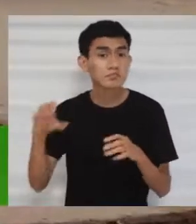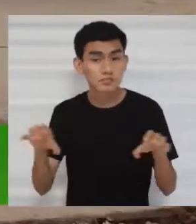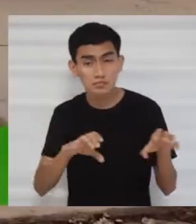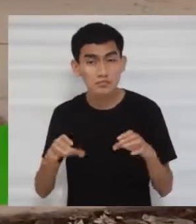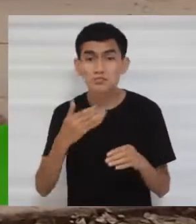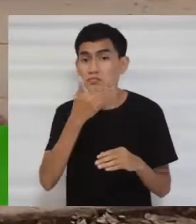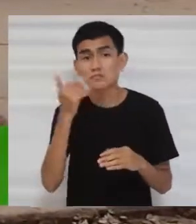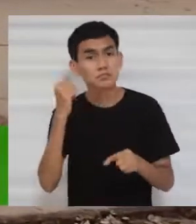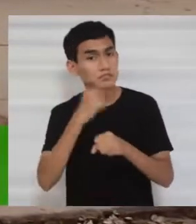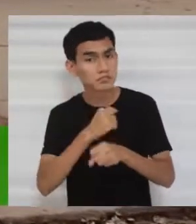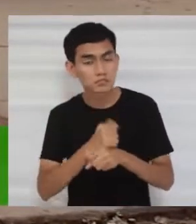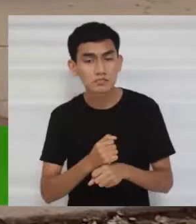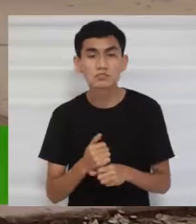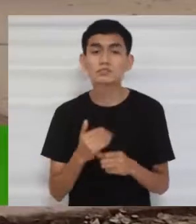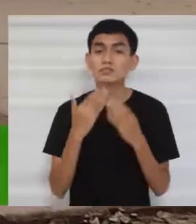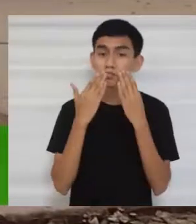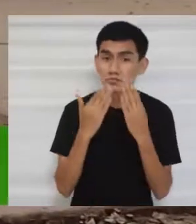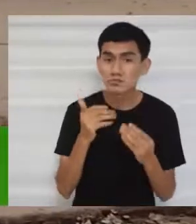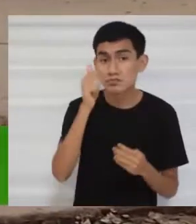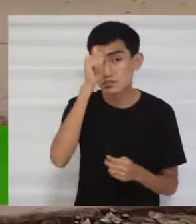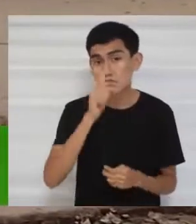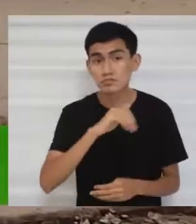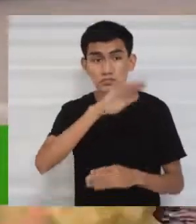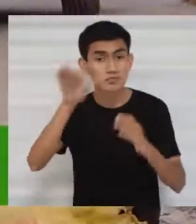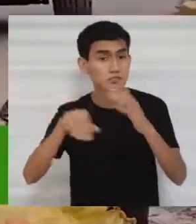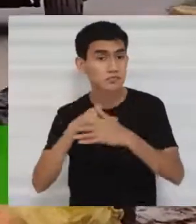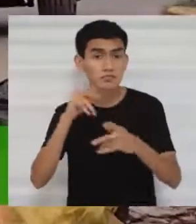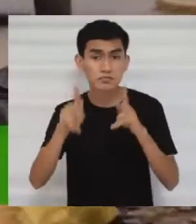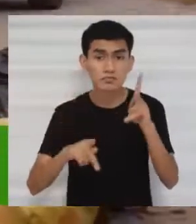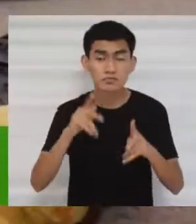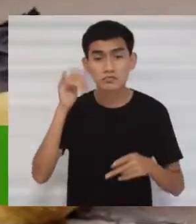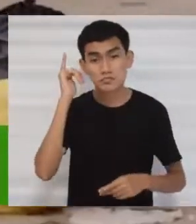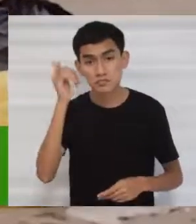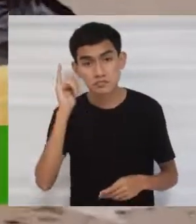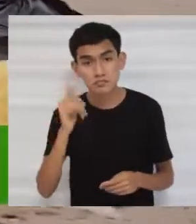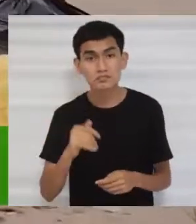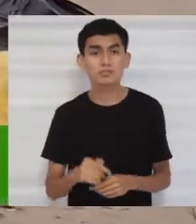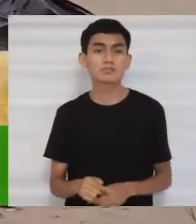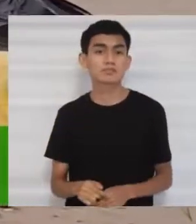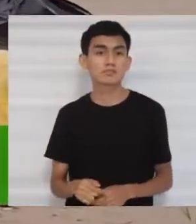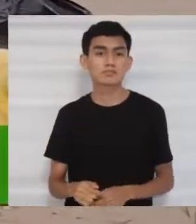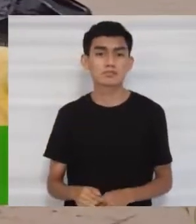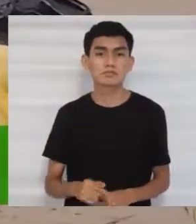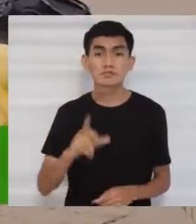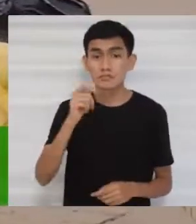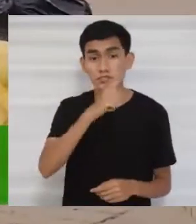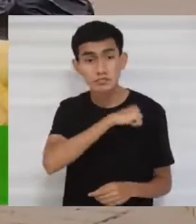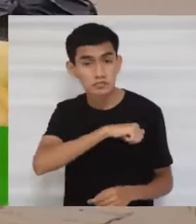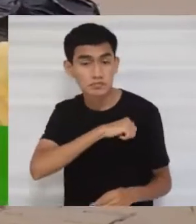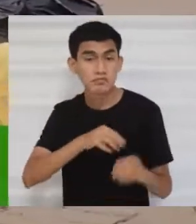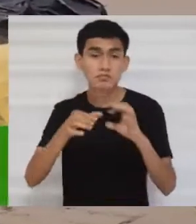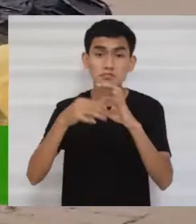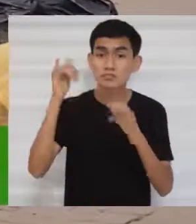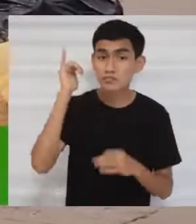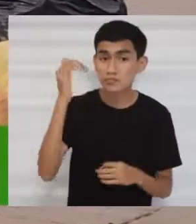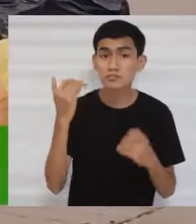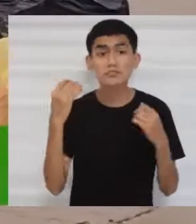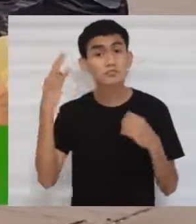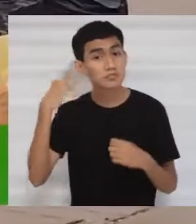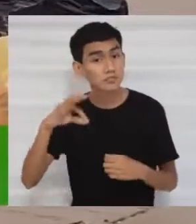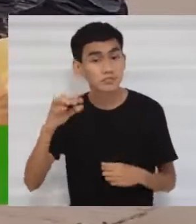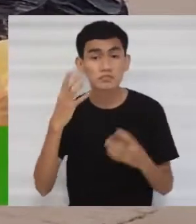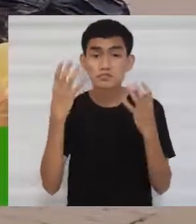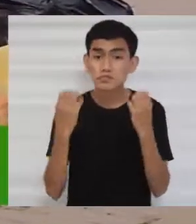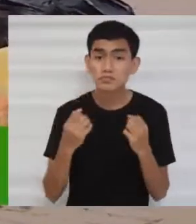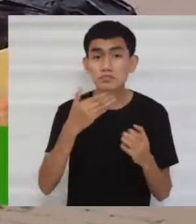eficiente. Gracias por su paciencia a toda la población yarinense. La prioridad de nuestra alcaldesa es mejorar cada día este servicio y se